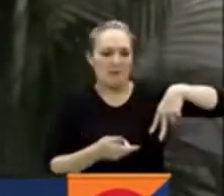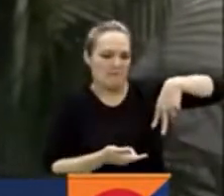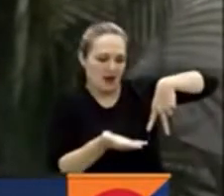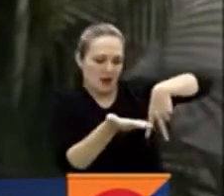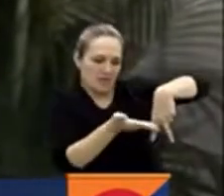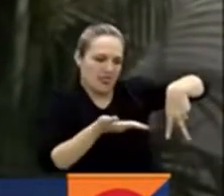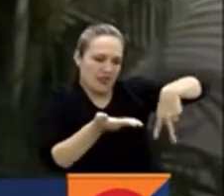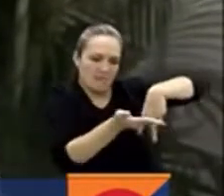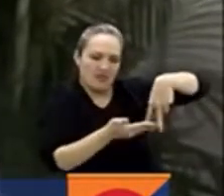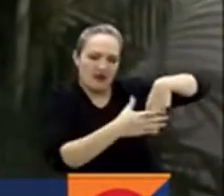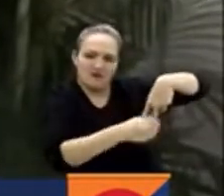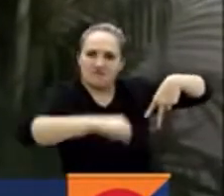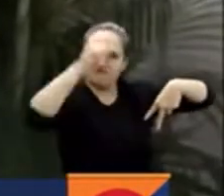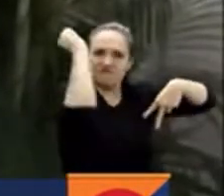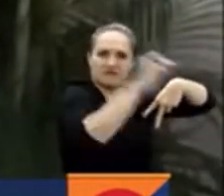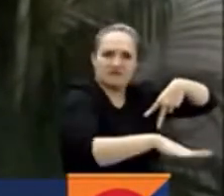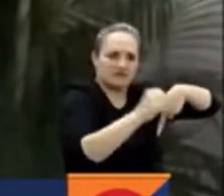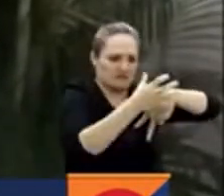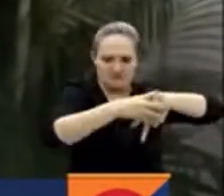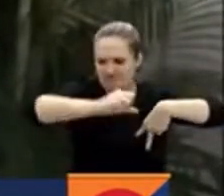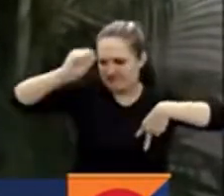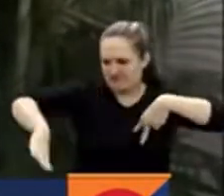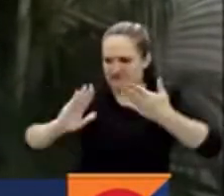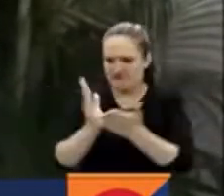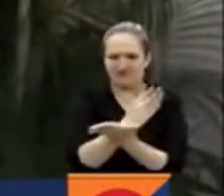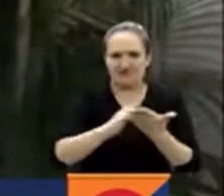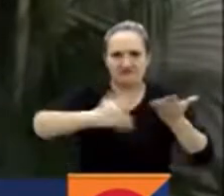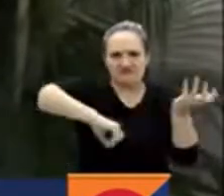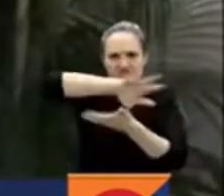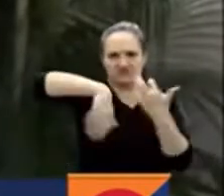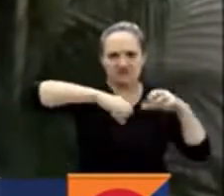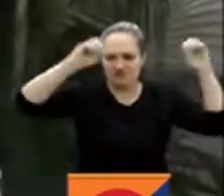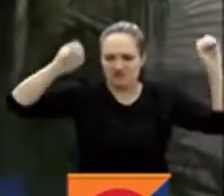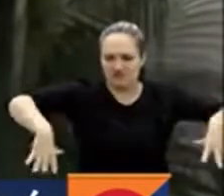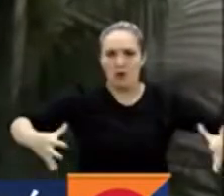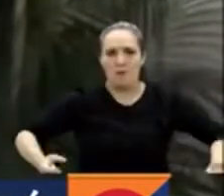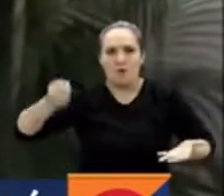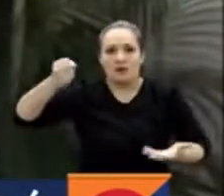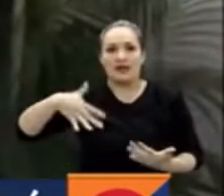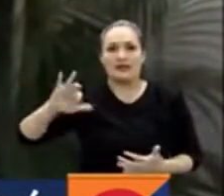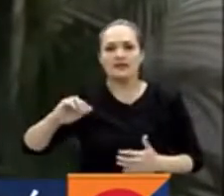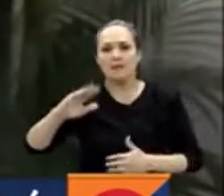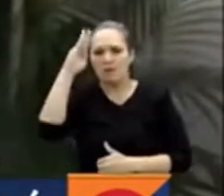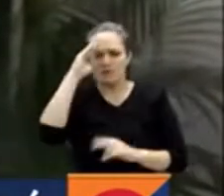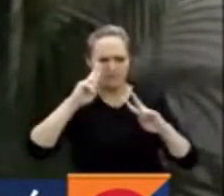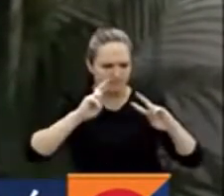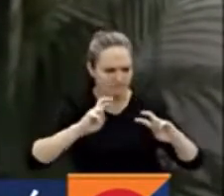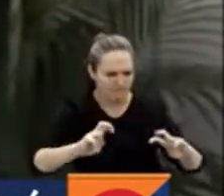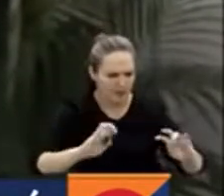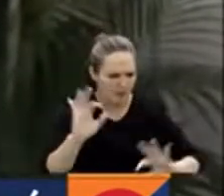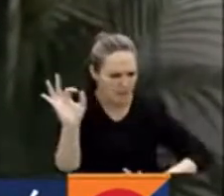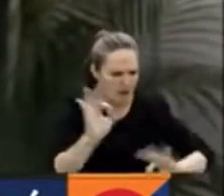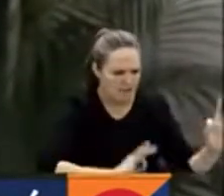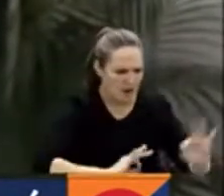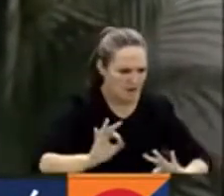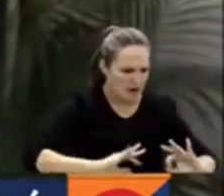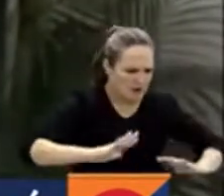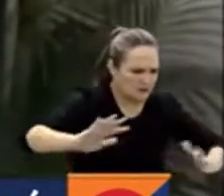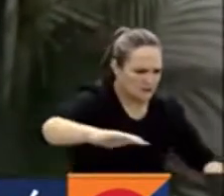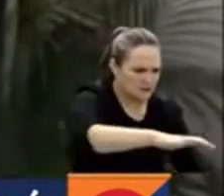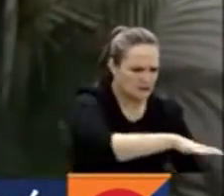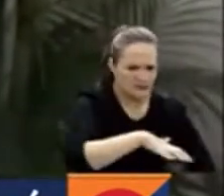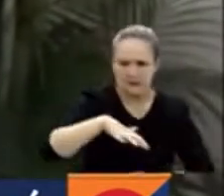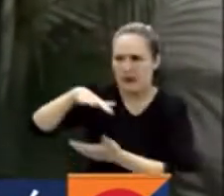humano. La SIJIN hace el levantamiento y lo remite cumpliendo un estricto protocolo a medicina legal con el fin de investigar a